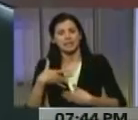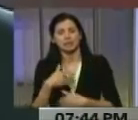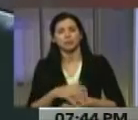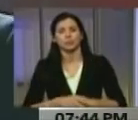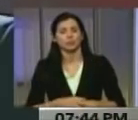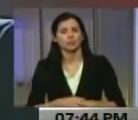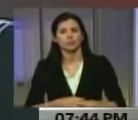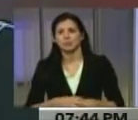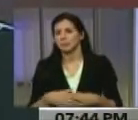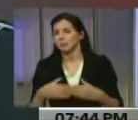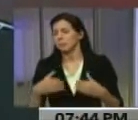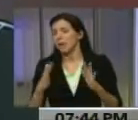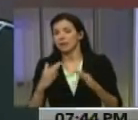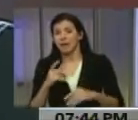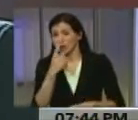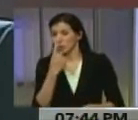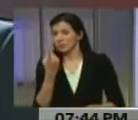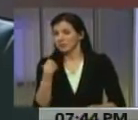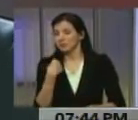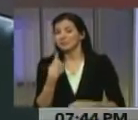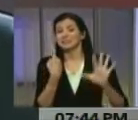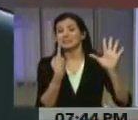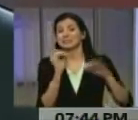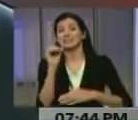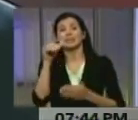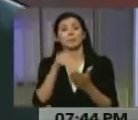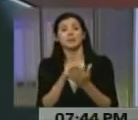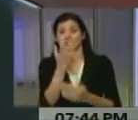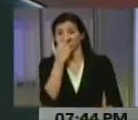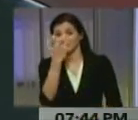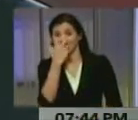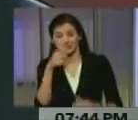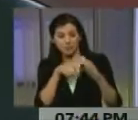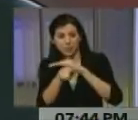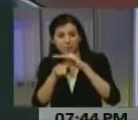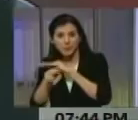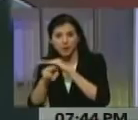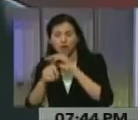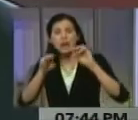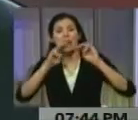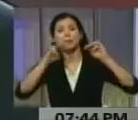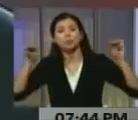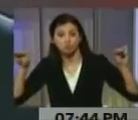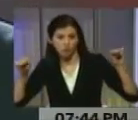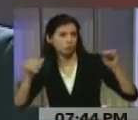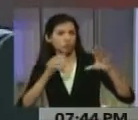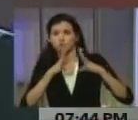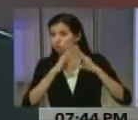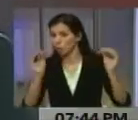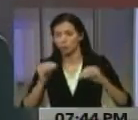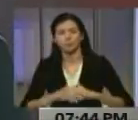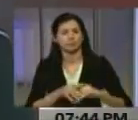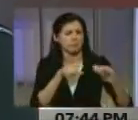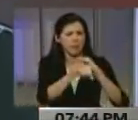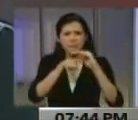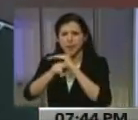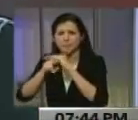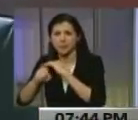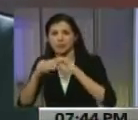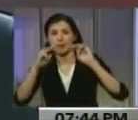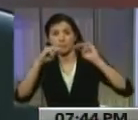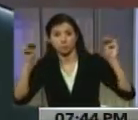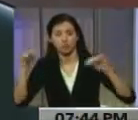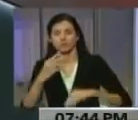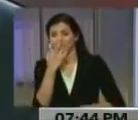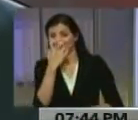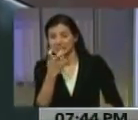récord que tuvimos el año pasado de 60.000 visitas a los museos, lograr superar ese récord contra cualquier